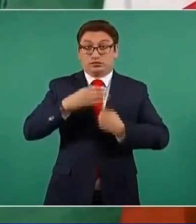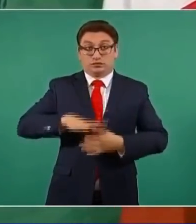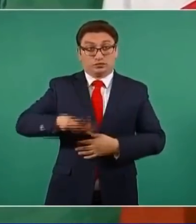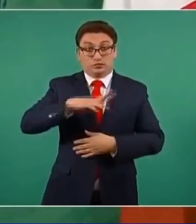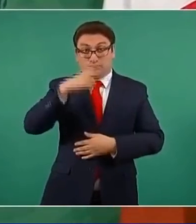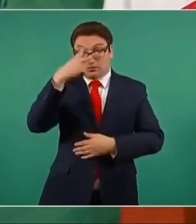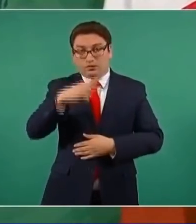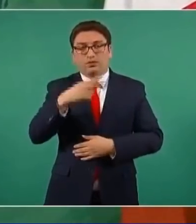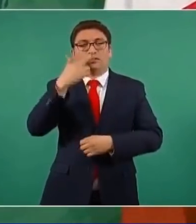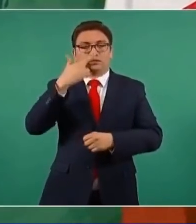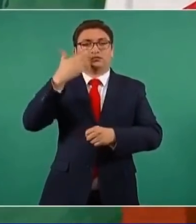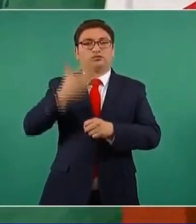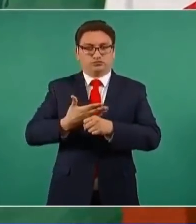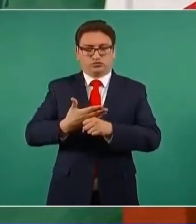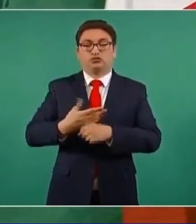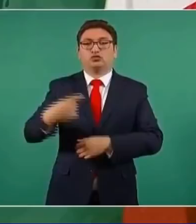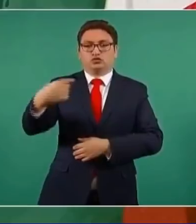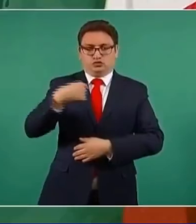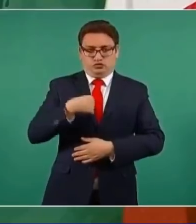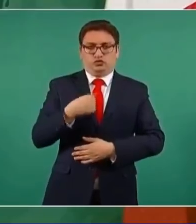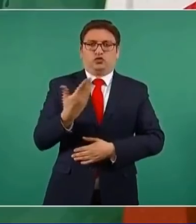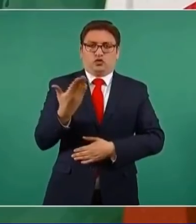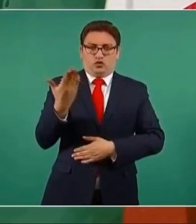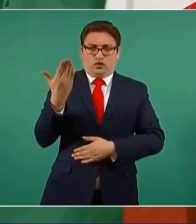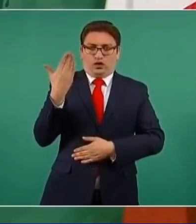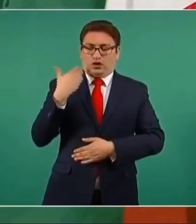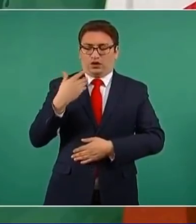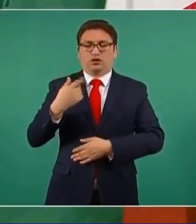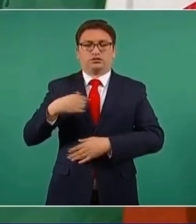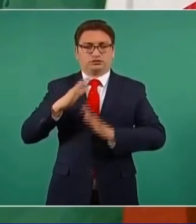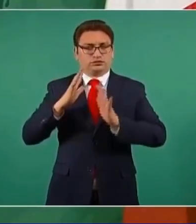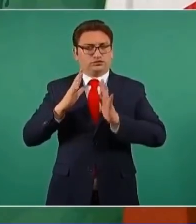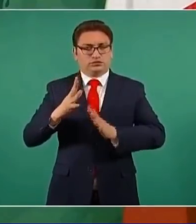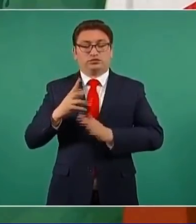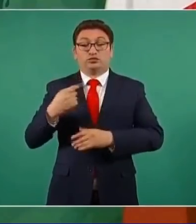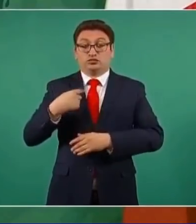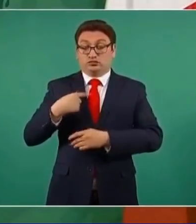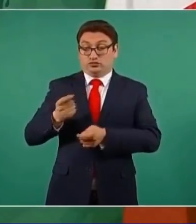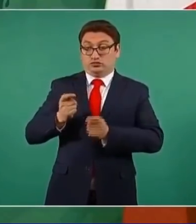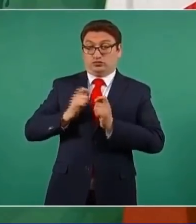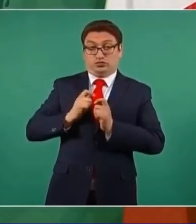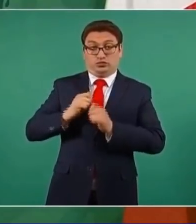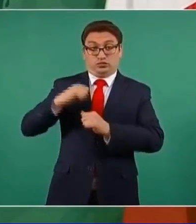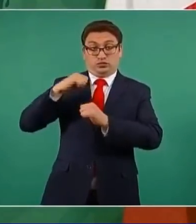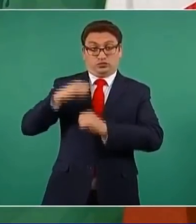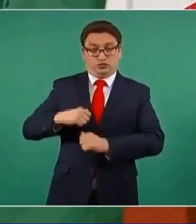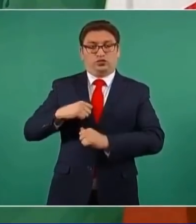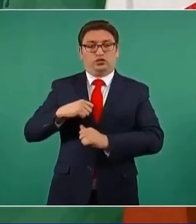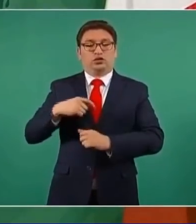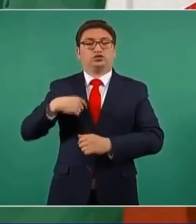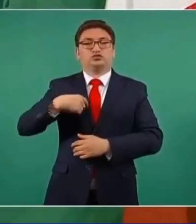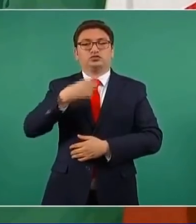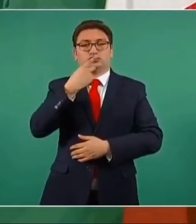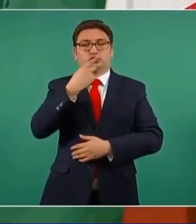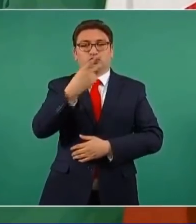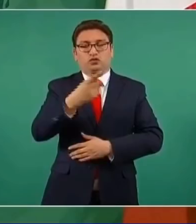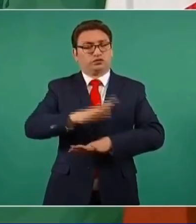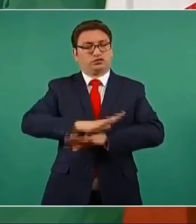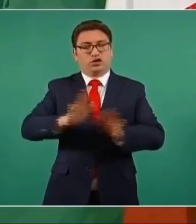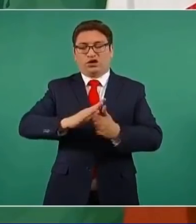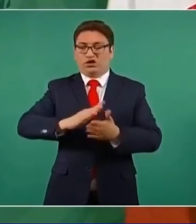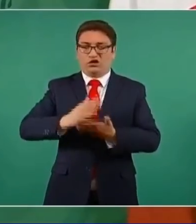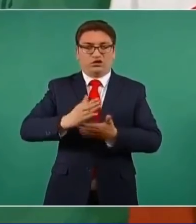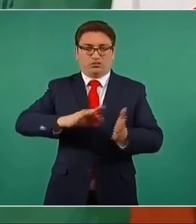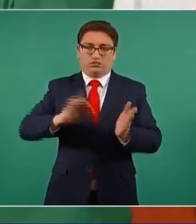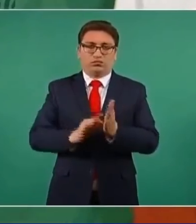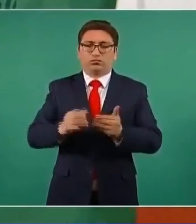Yo ya fijé mi postura desde que tomé posición. Dije, punto final, vamos